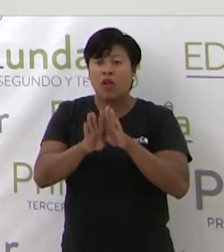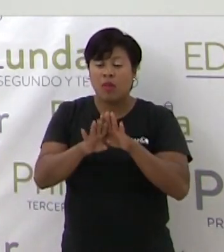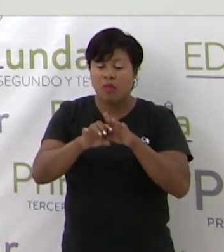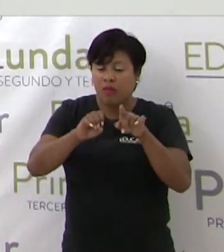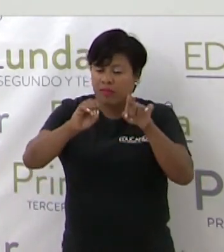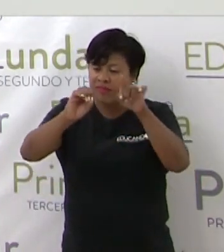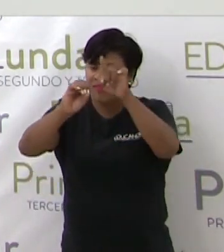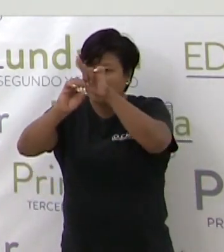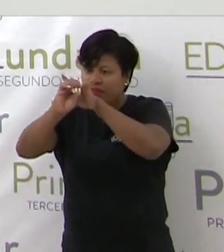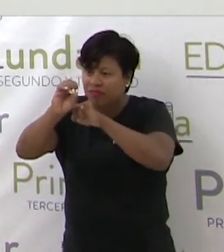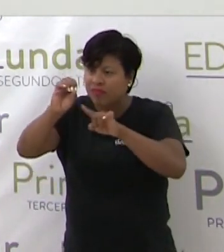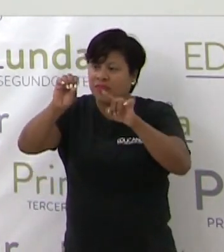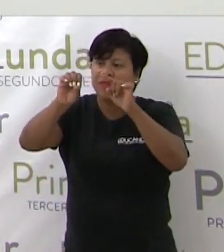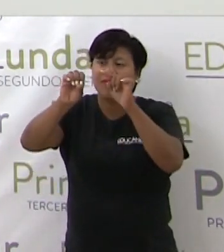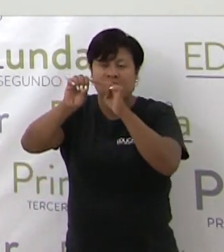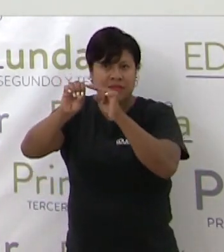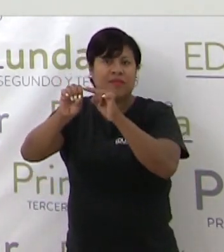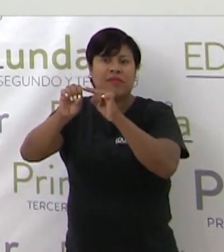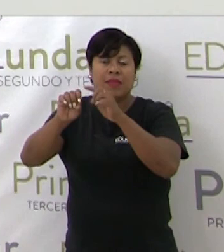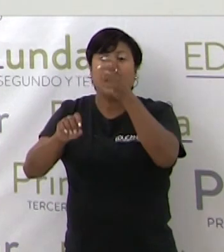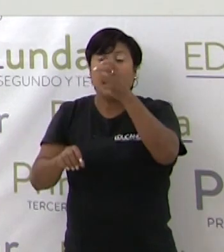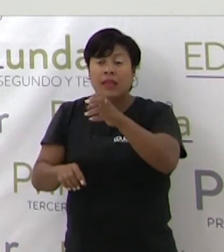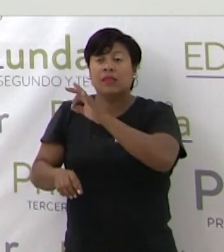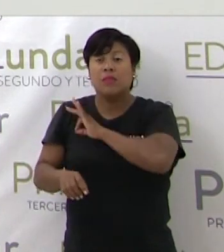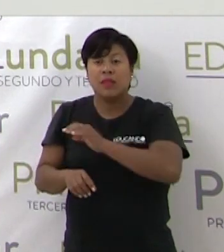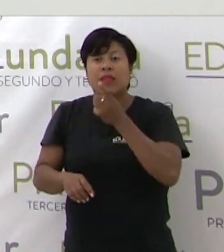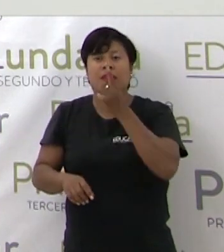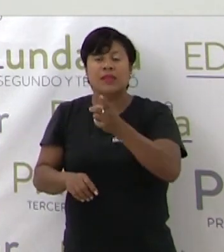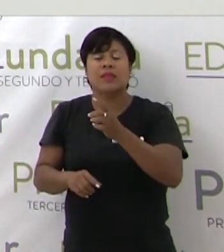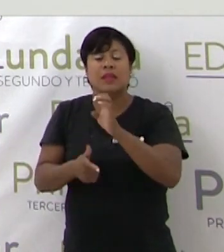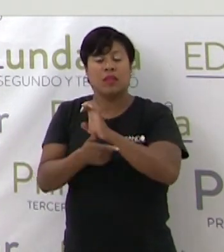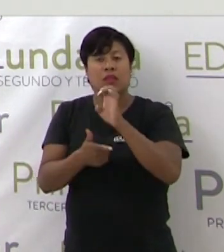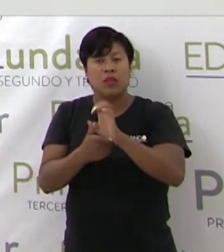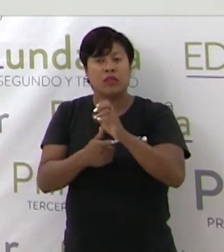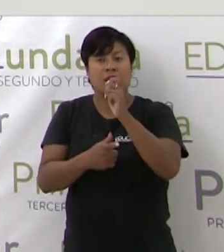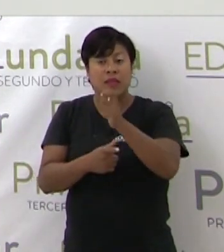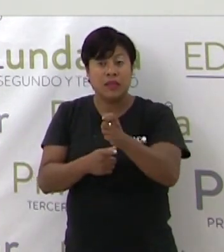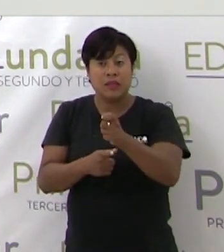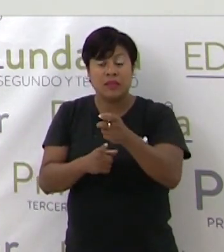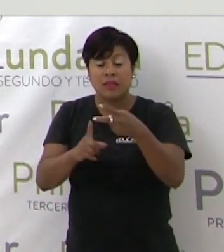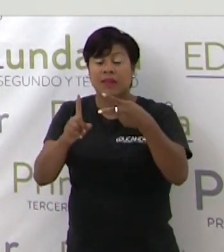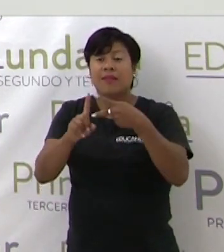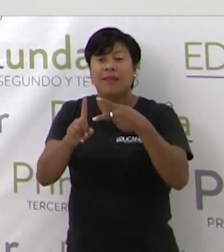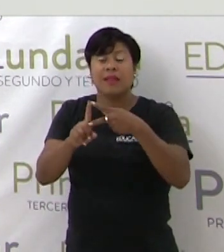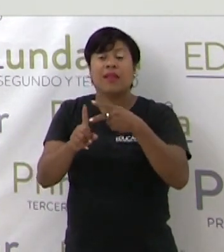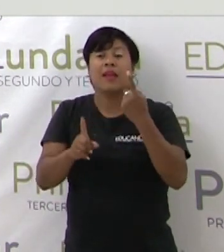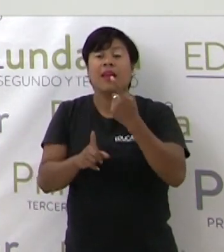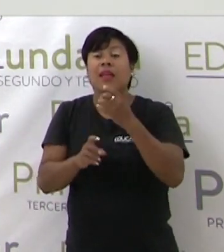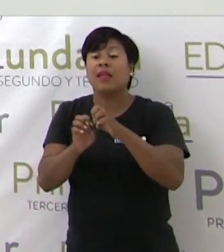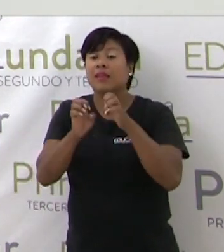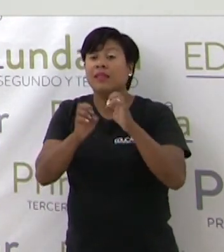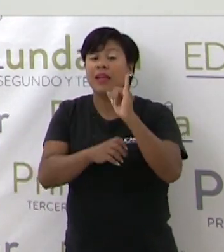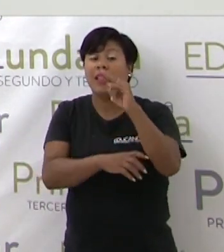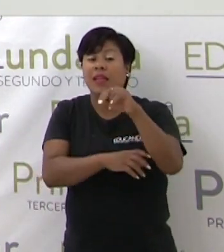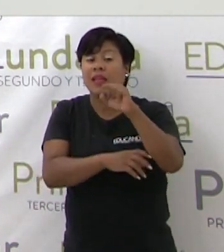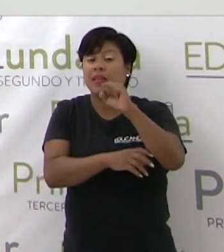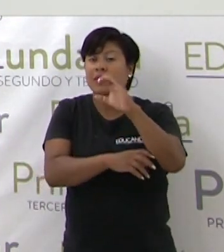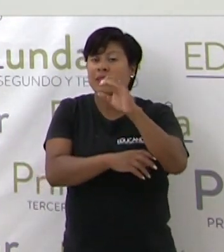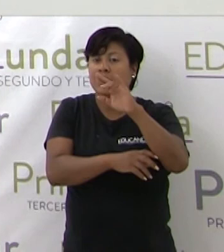bordes del círculo. Y así se puede decir entonces que una figura geométrica está inscrita.